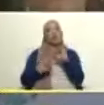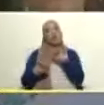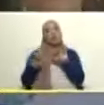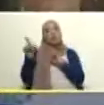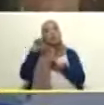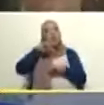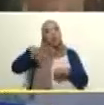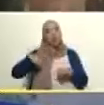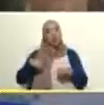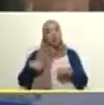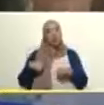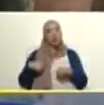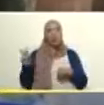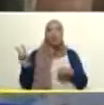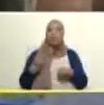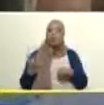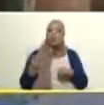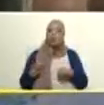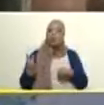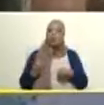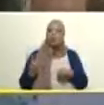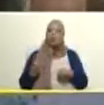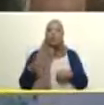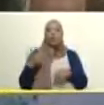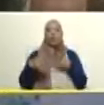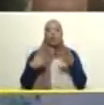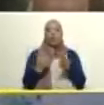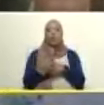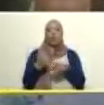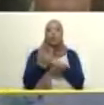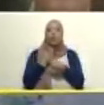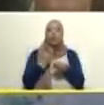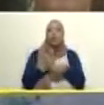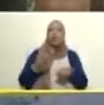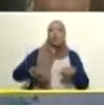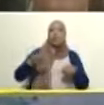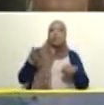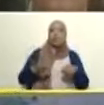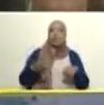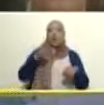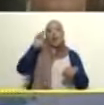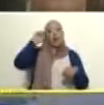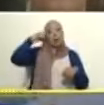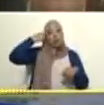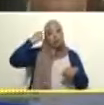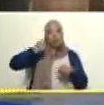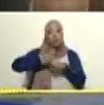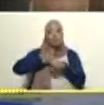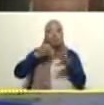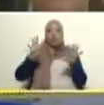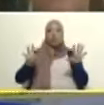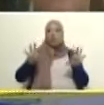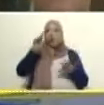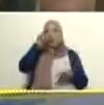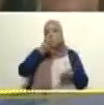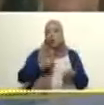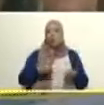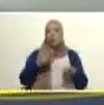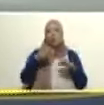de lo nuestro, de nuestra Venezuela, de nuestro Esequibo. Es importante recordar, presidente, que hace 9 años